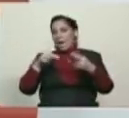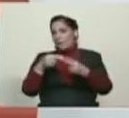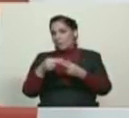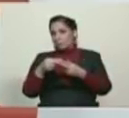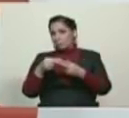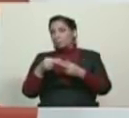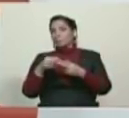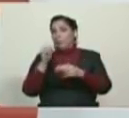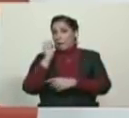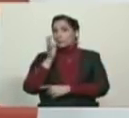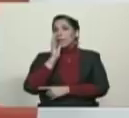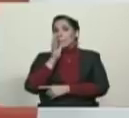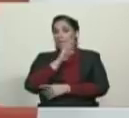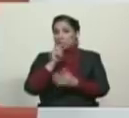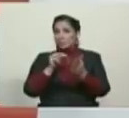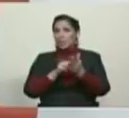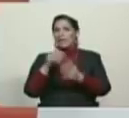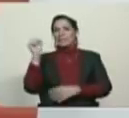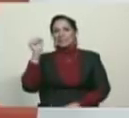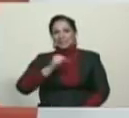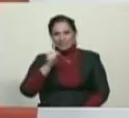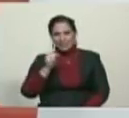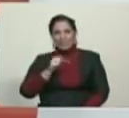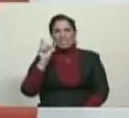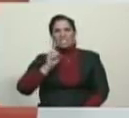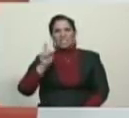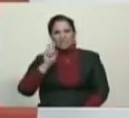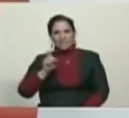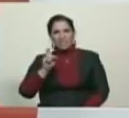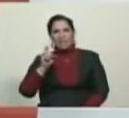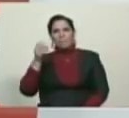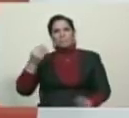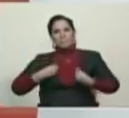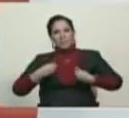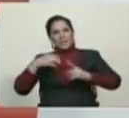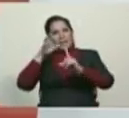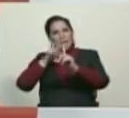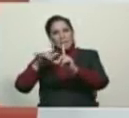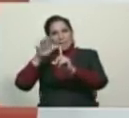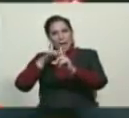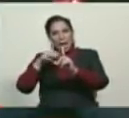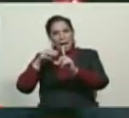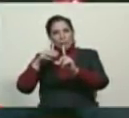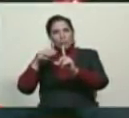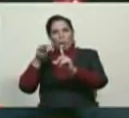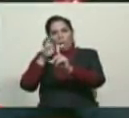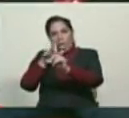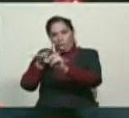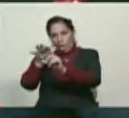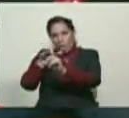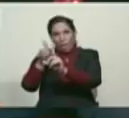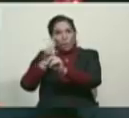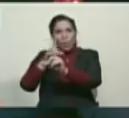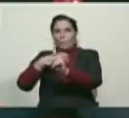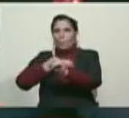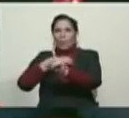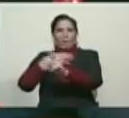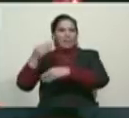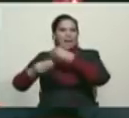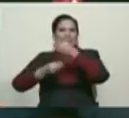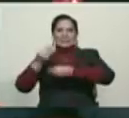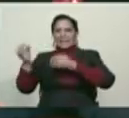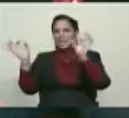Nacional sí necesita vivir del engaño, de la manipulación, pero no pueden hacer absolutamente nada.